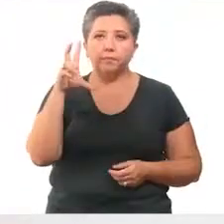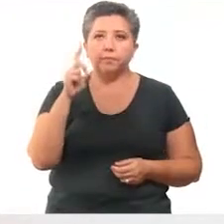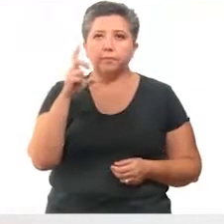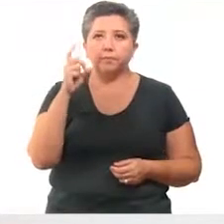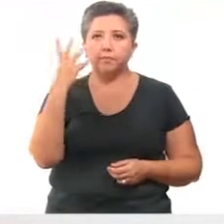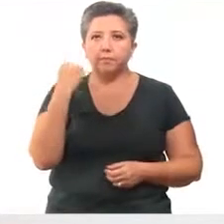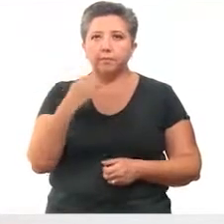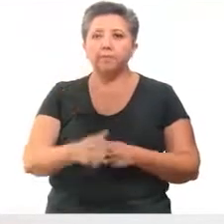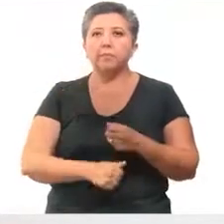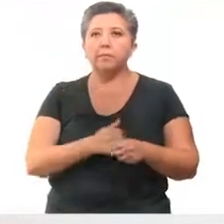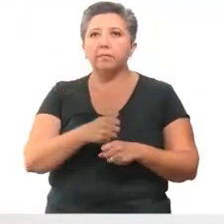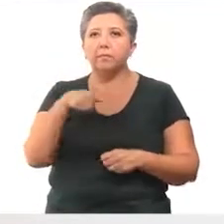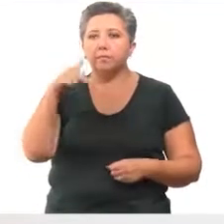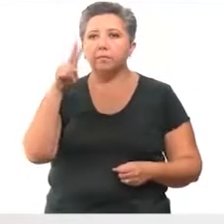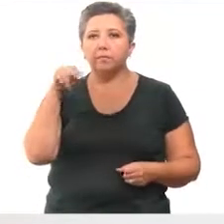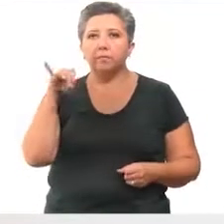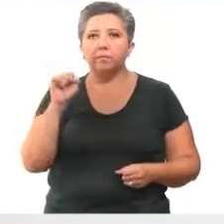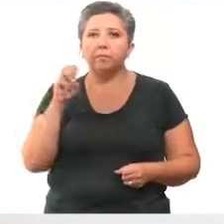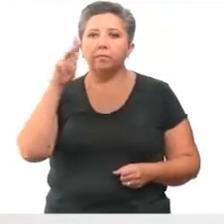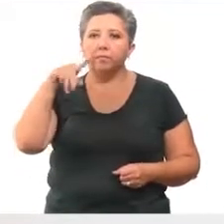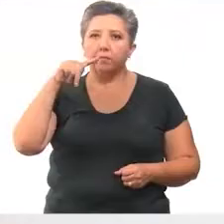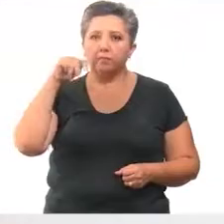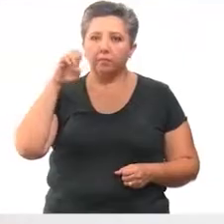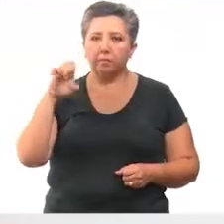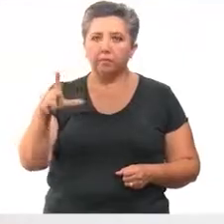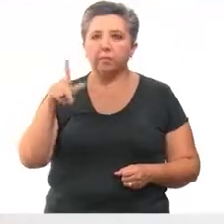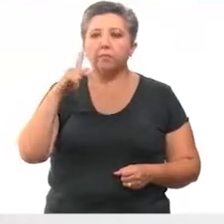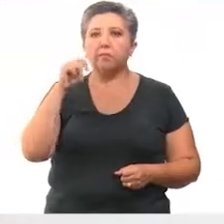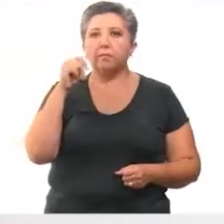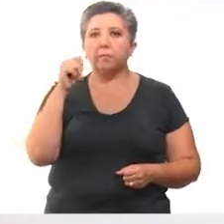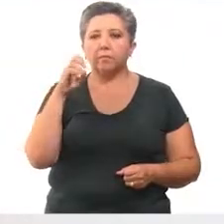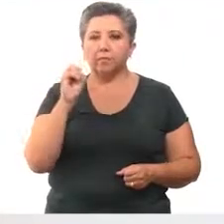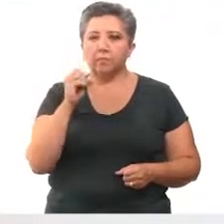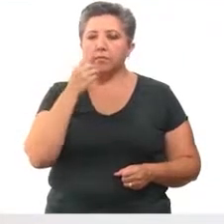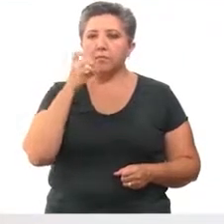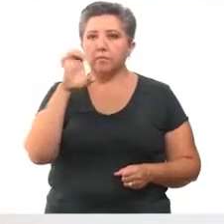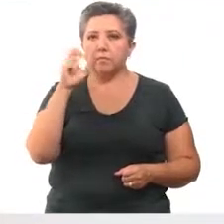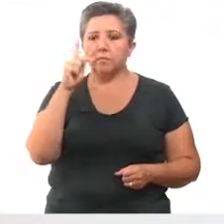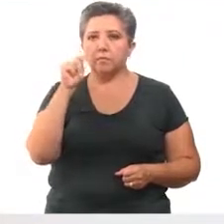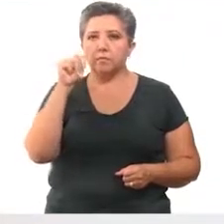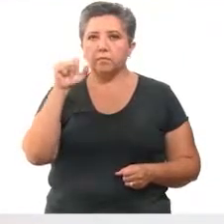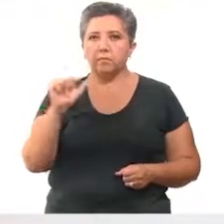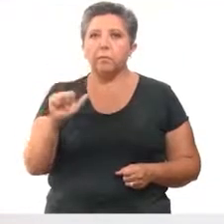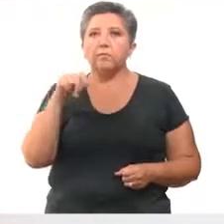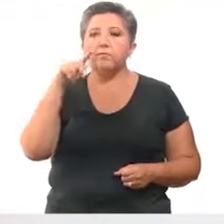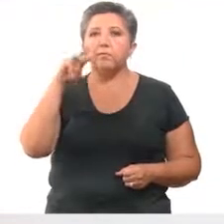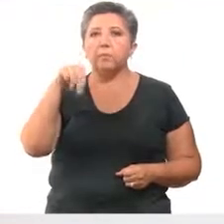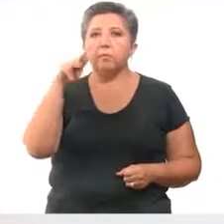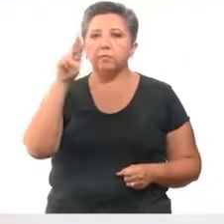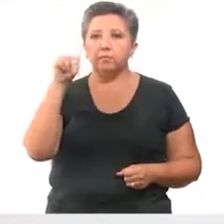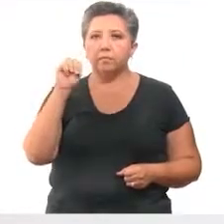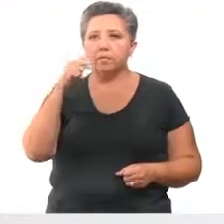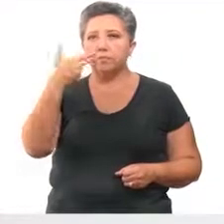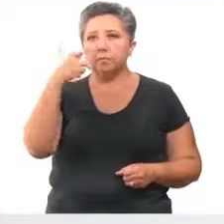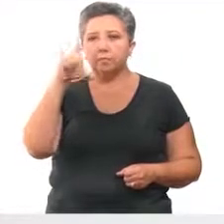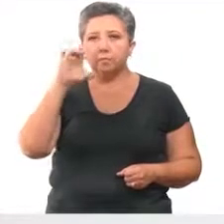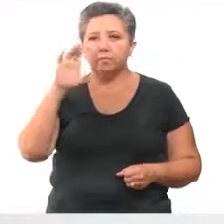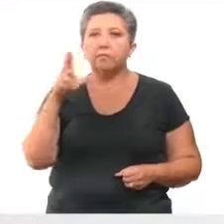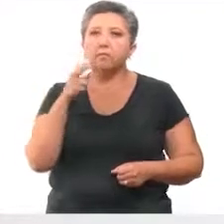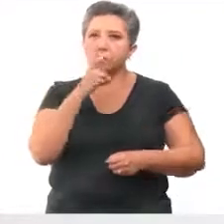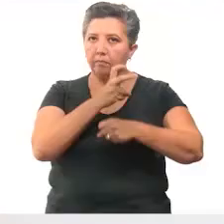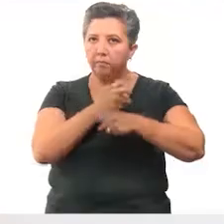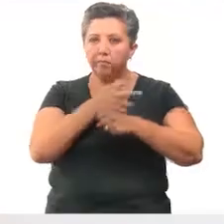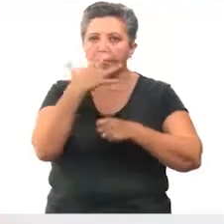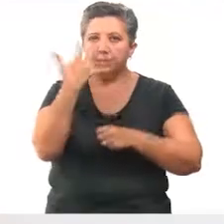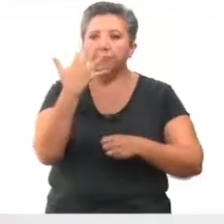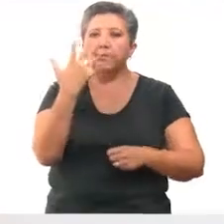30 a 39 años en Canacín, Motul, Peto, Izamal, Concal, Espita, Temozón, Muna y Jalachó, y segunda dosis